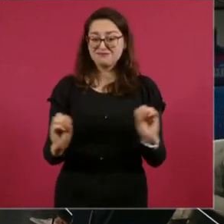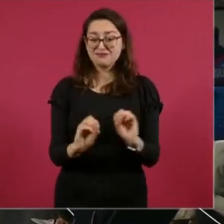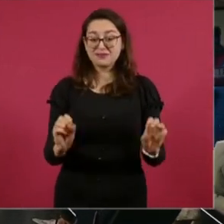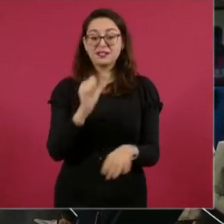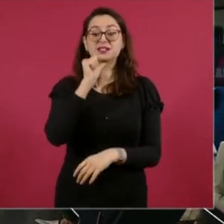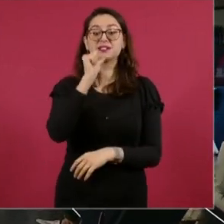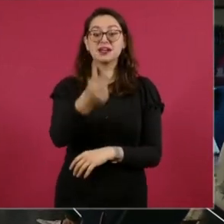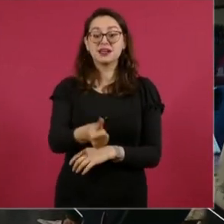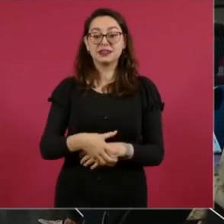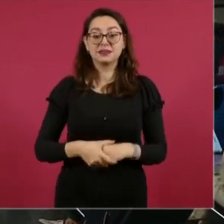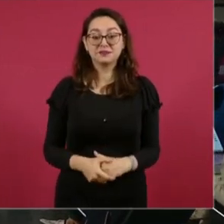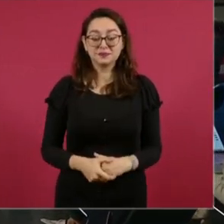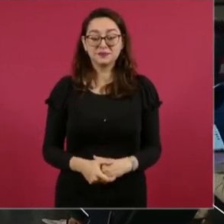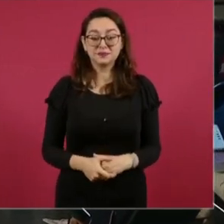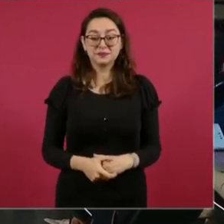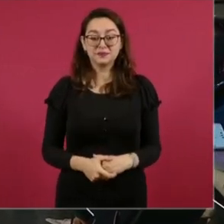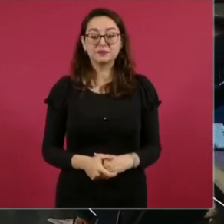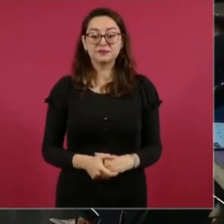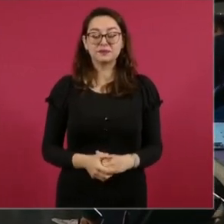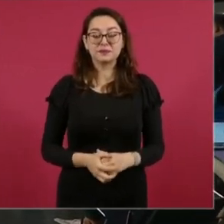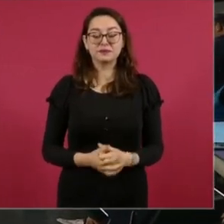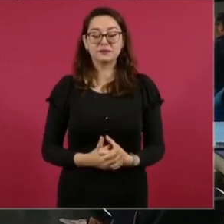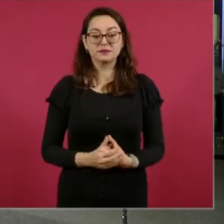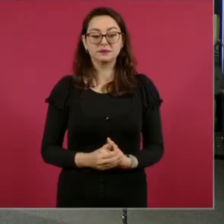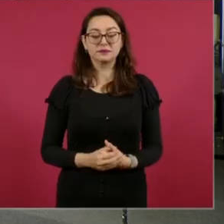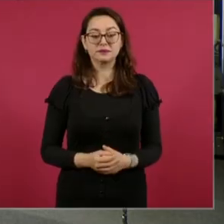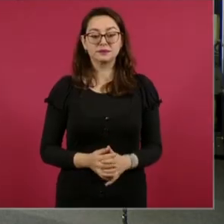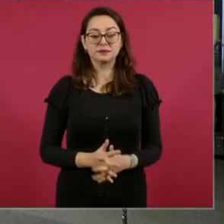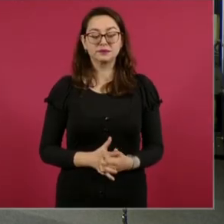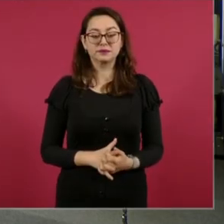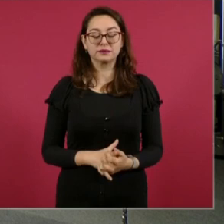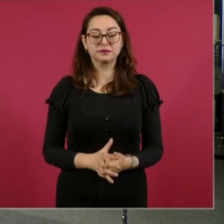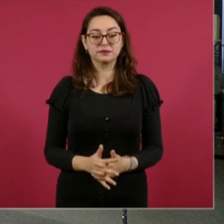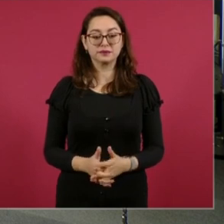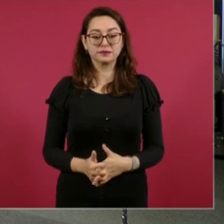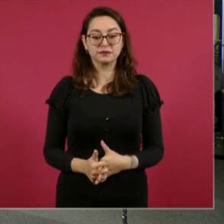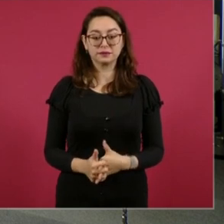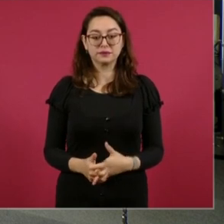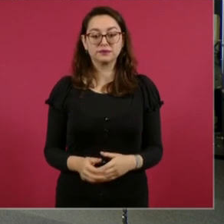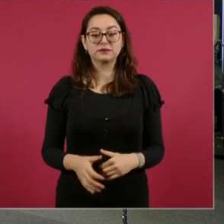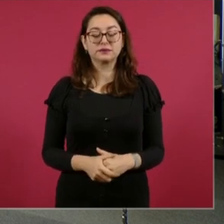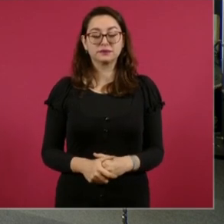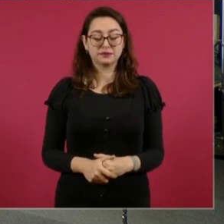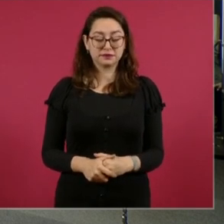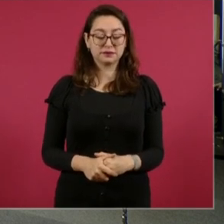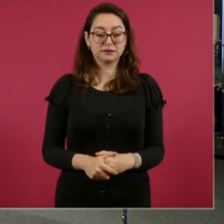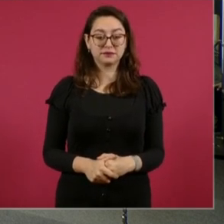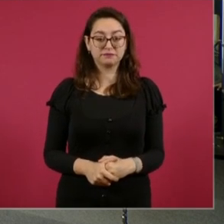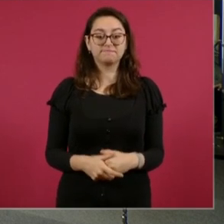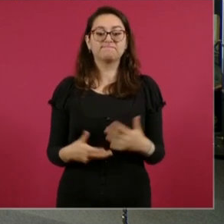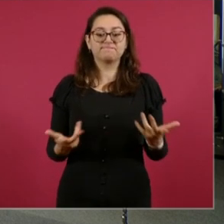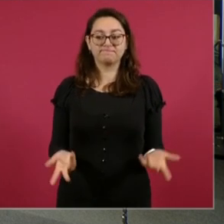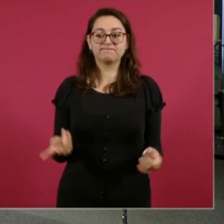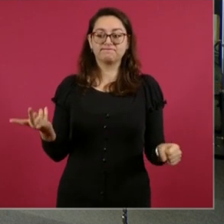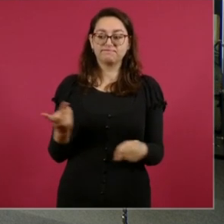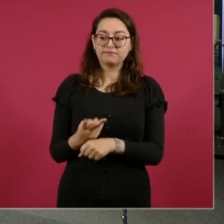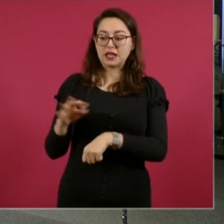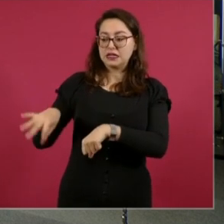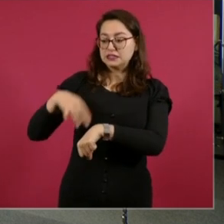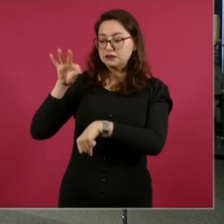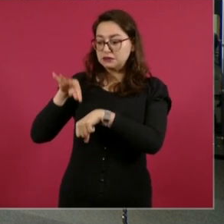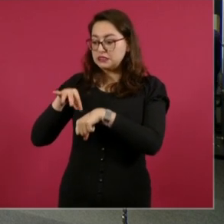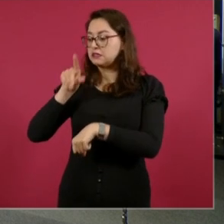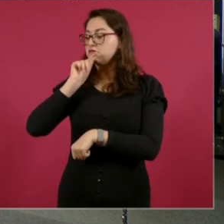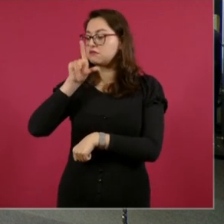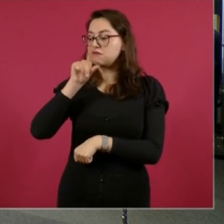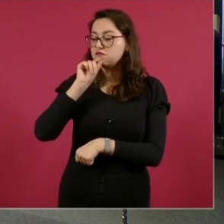Y justo eso, presidente, cada que aquí haya, sale un tema de un asesinato, un caso en Chilpancingo, en Jalisco, en Chihuahua,